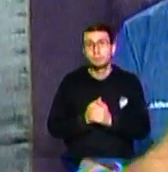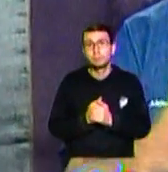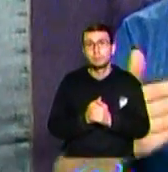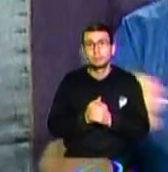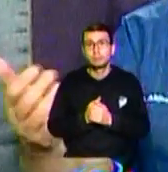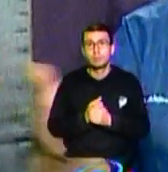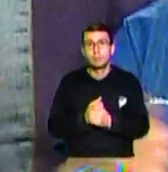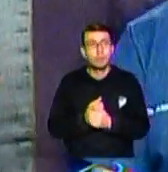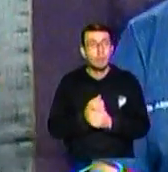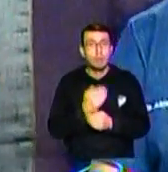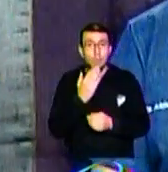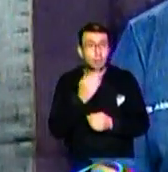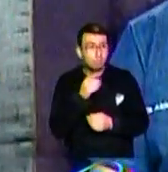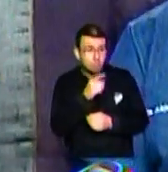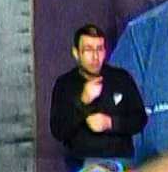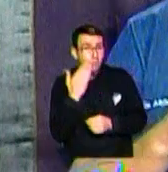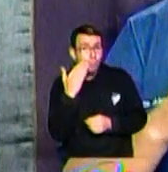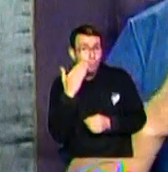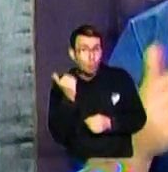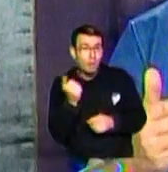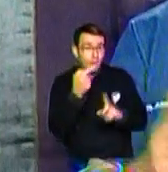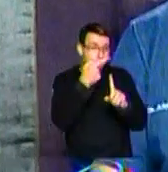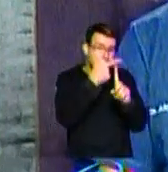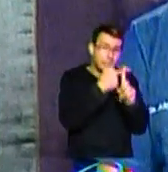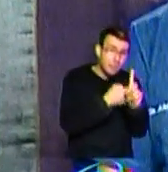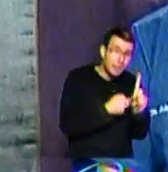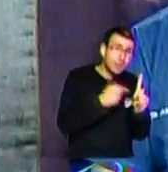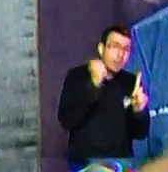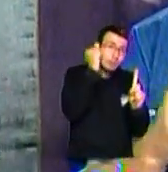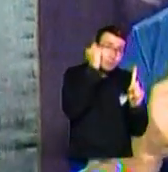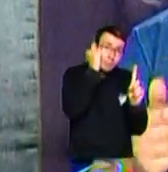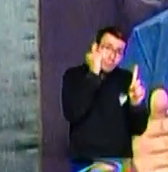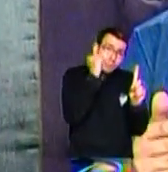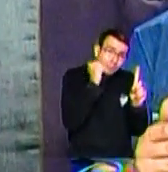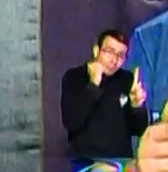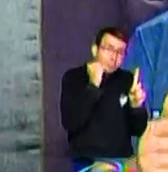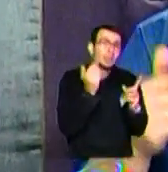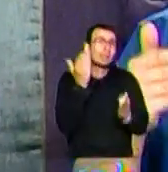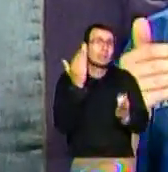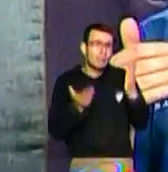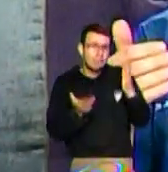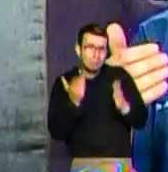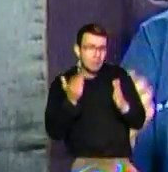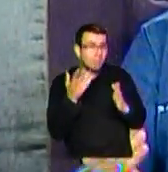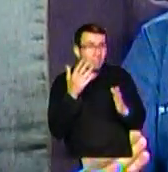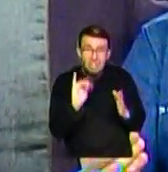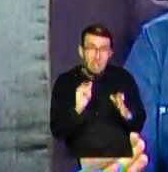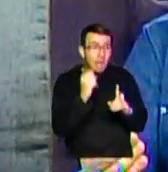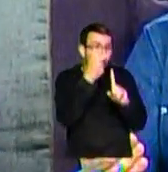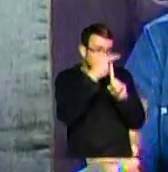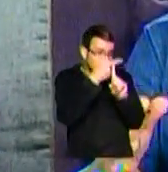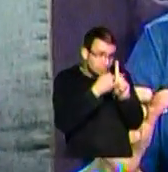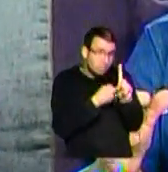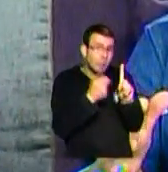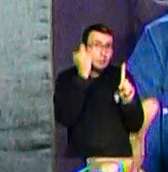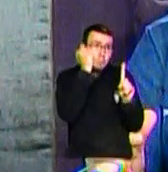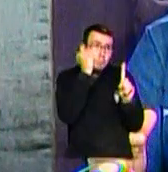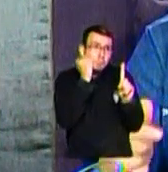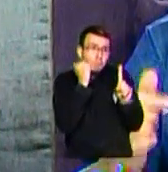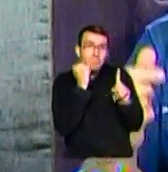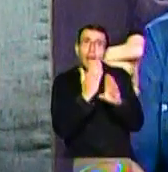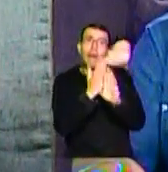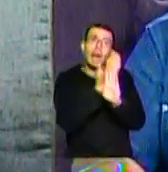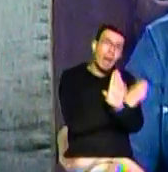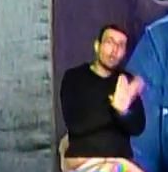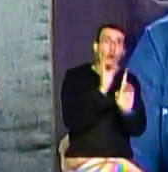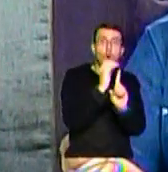de su ciclo menstrual. ¿Sí? Pasada la menstruación puede haber unos cambios, puede variar en la parte de